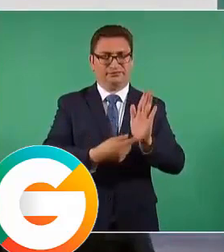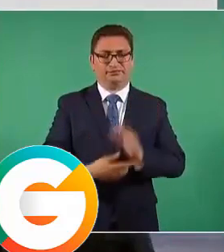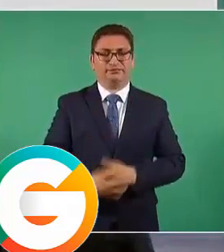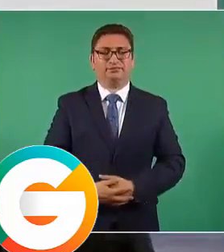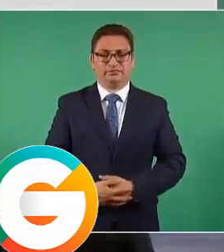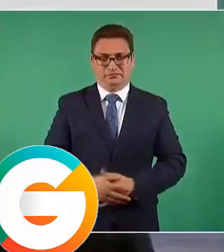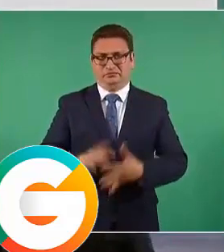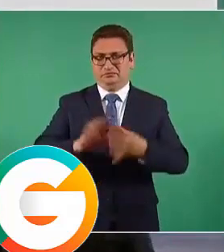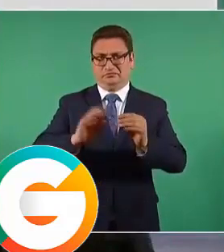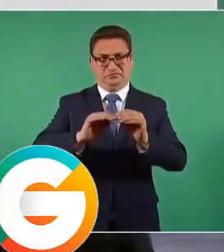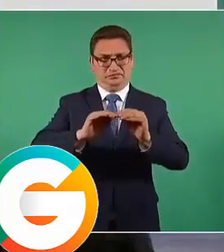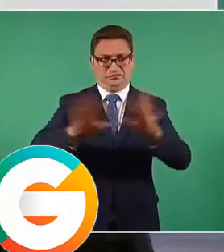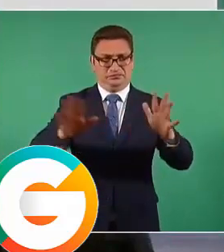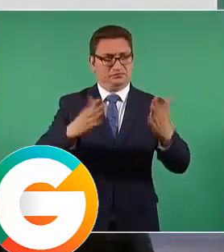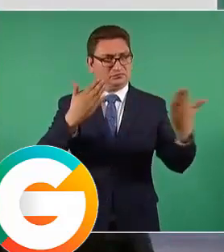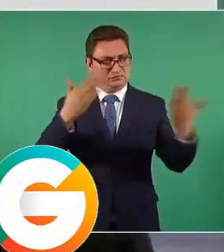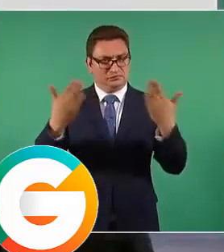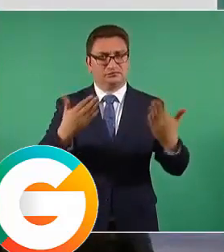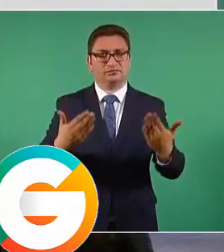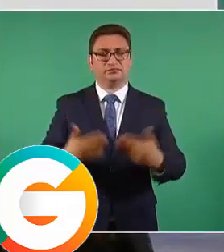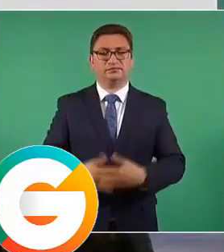y de aclarar paradas.